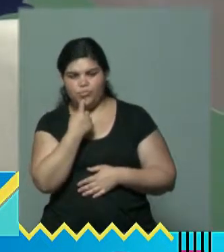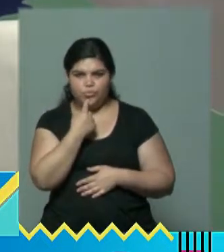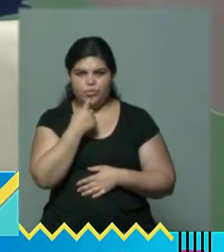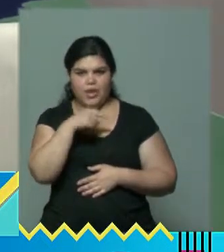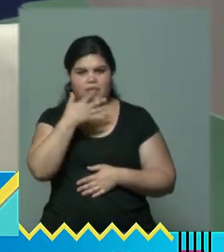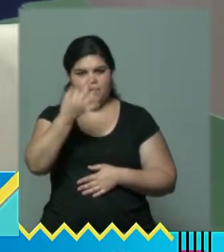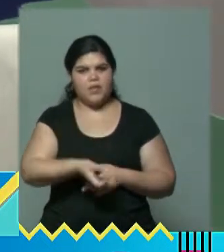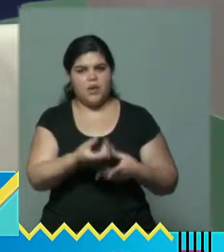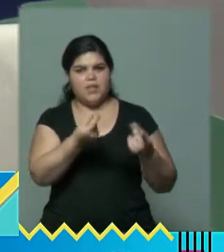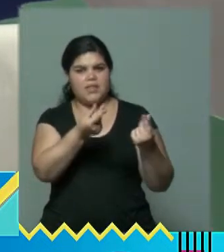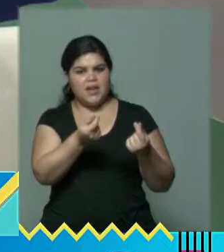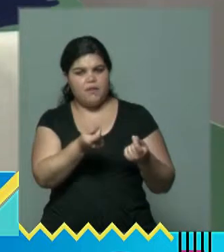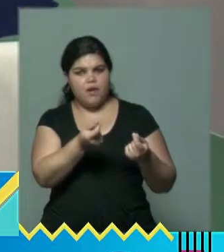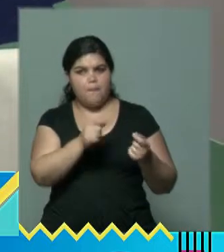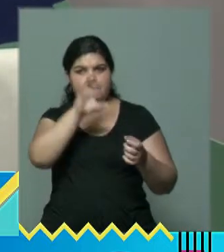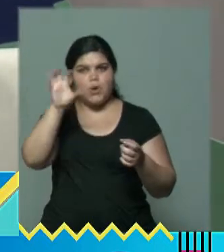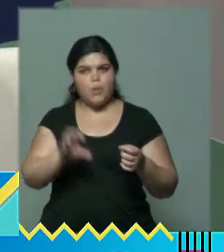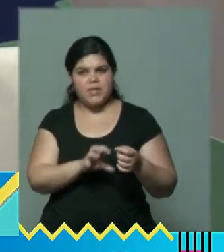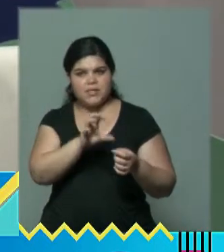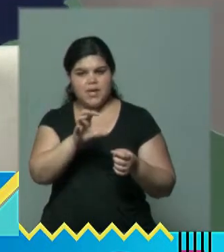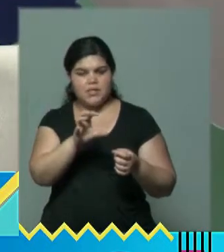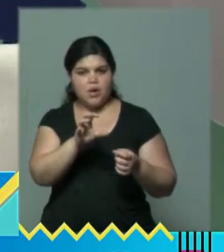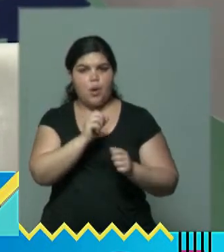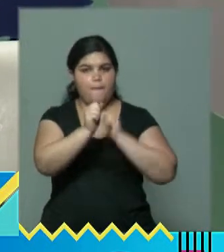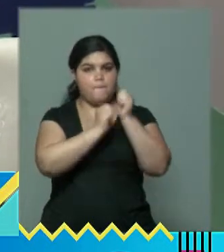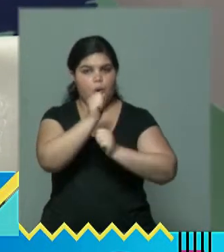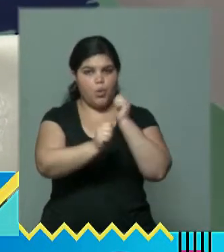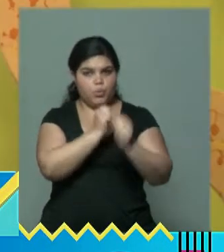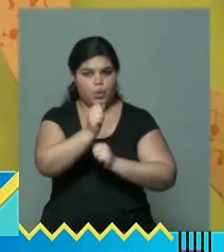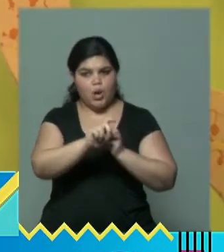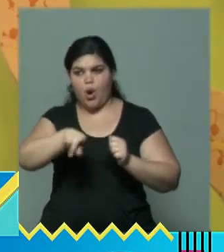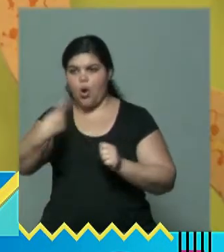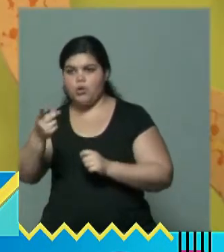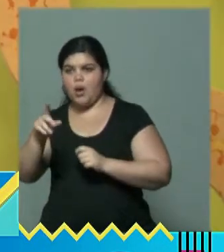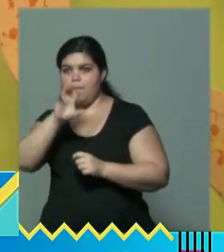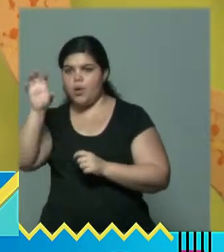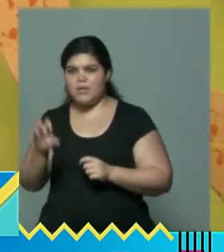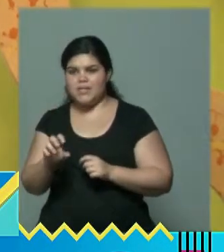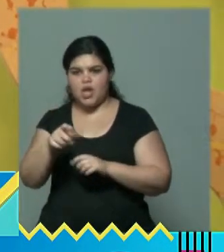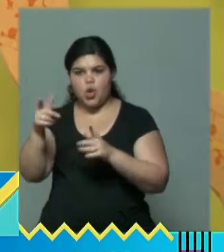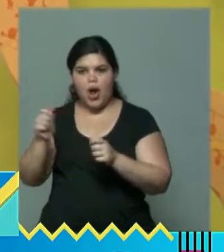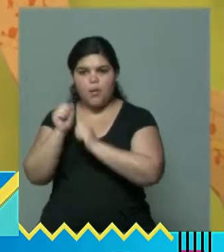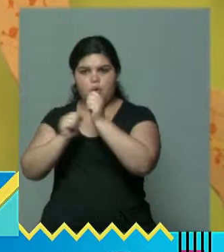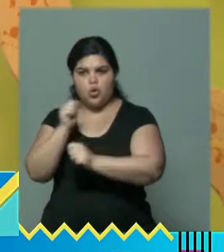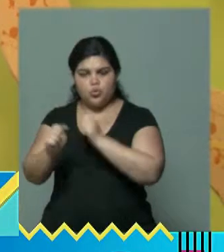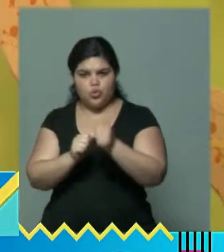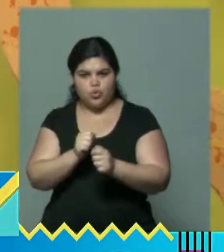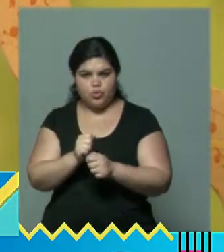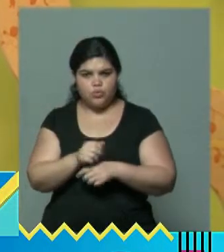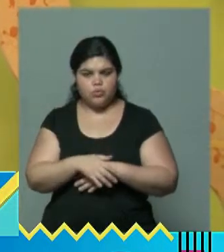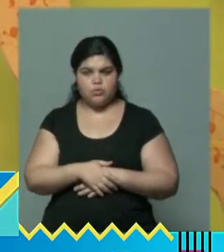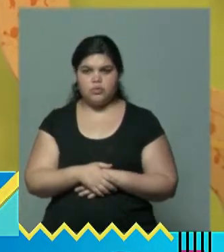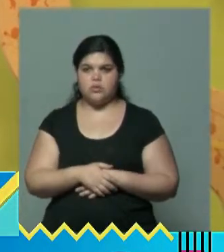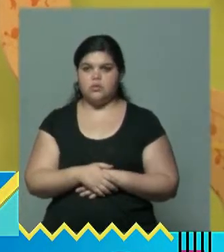tarifa diferencial entre provincias, ¿no? Provincias productoras con otras provincias que no lo son. Mirá, eso va a pasar hoy día,